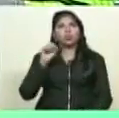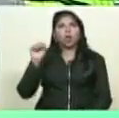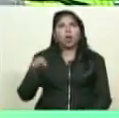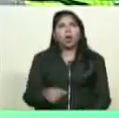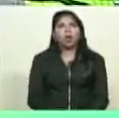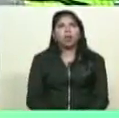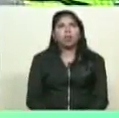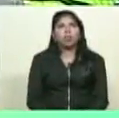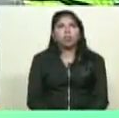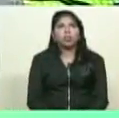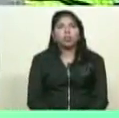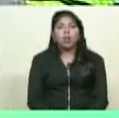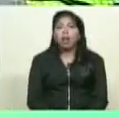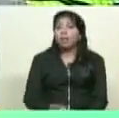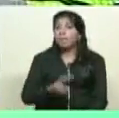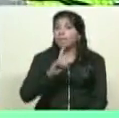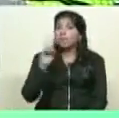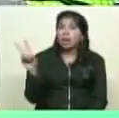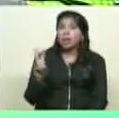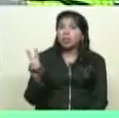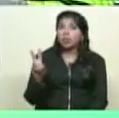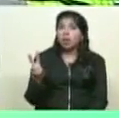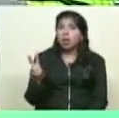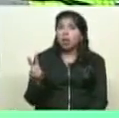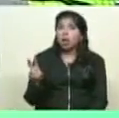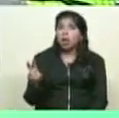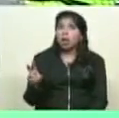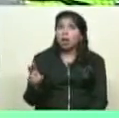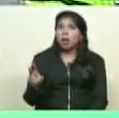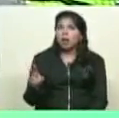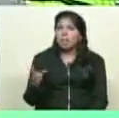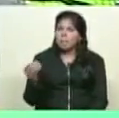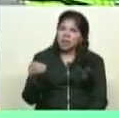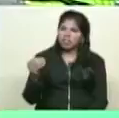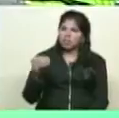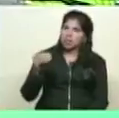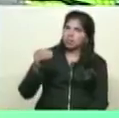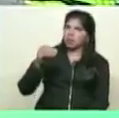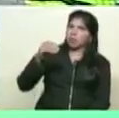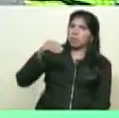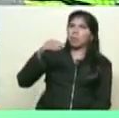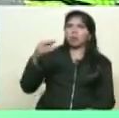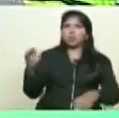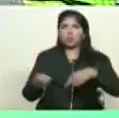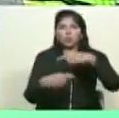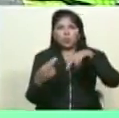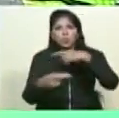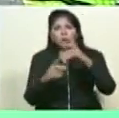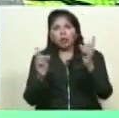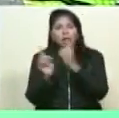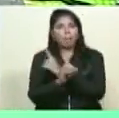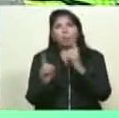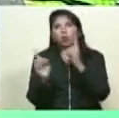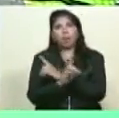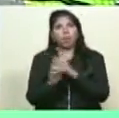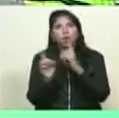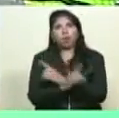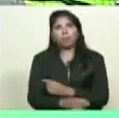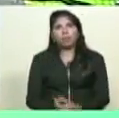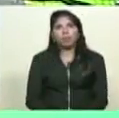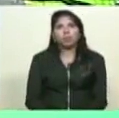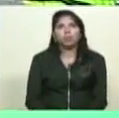Venezuela nos pide revolución, más revolución. Cambios y más cambios.